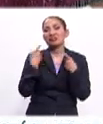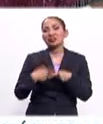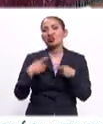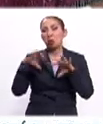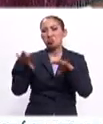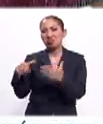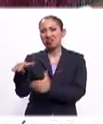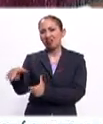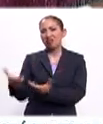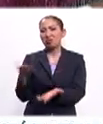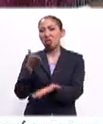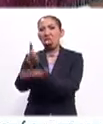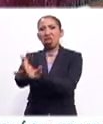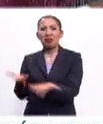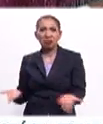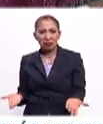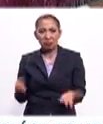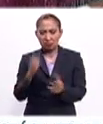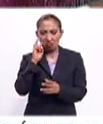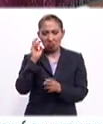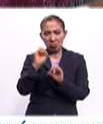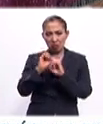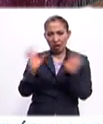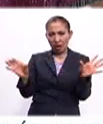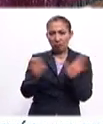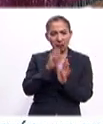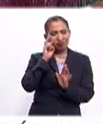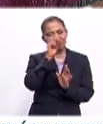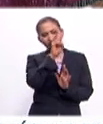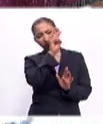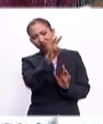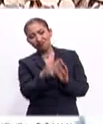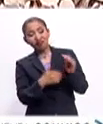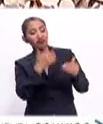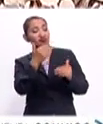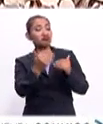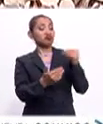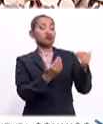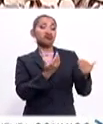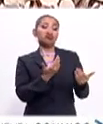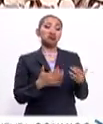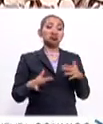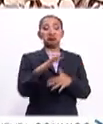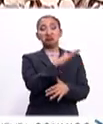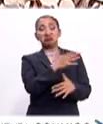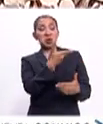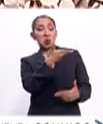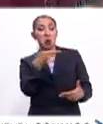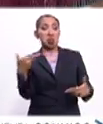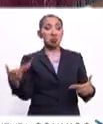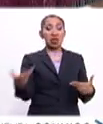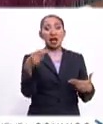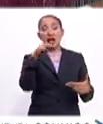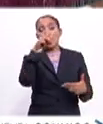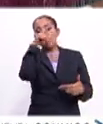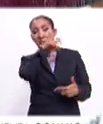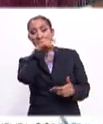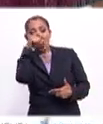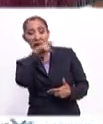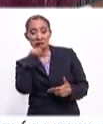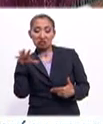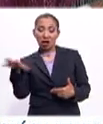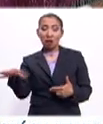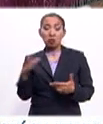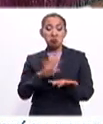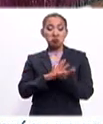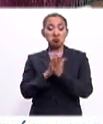las comunidades. Lo podemos ver claramente en todos los desarrollos estos de la zona maya, ¿no? Que